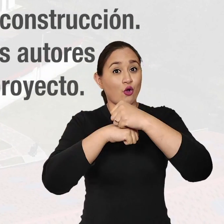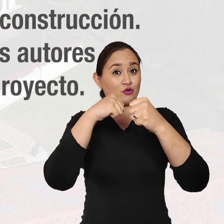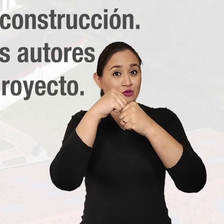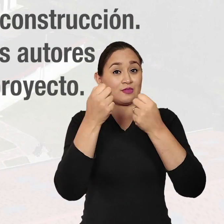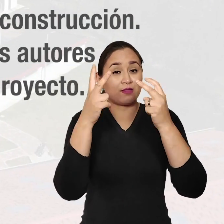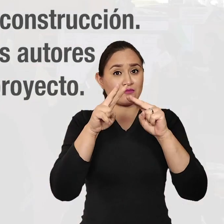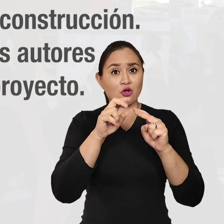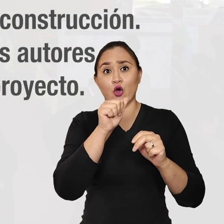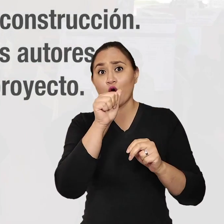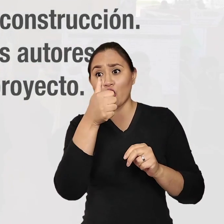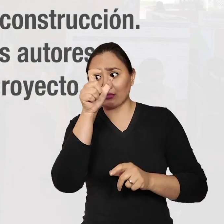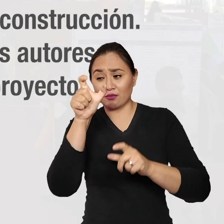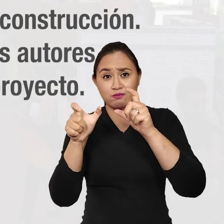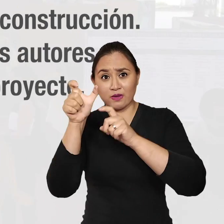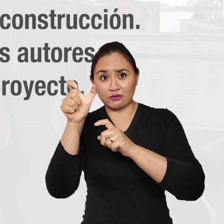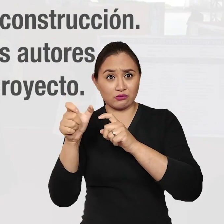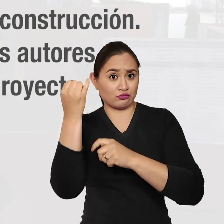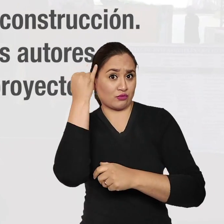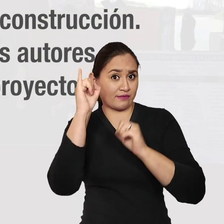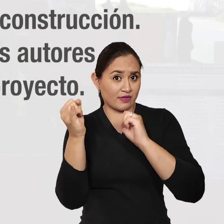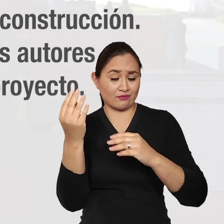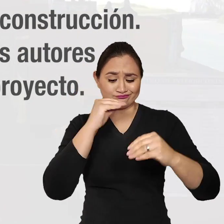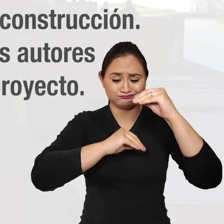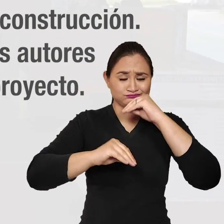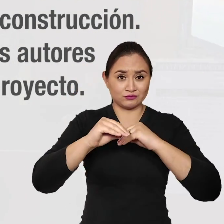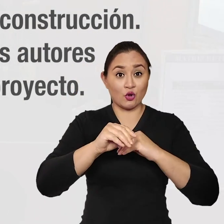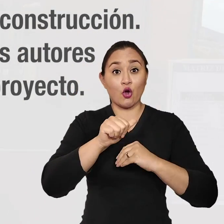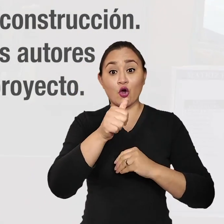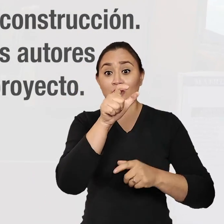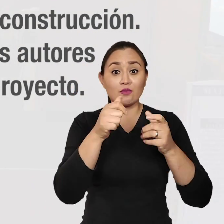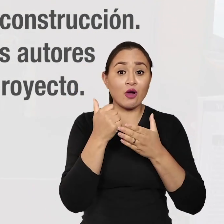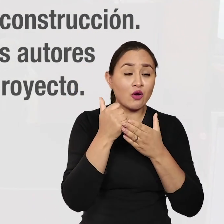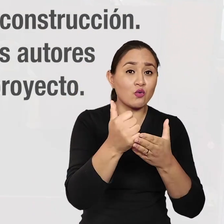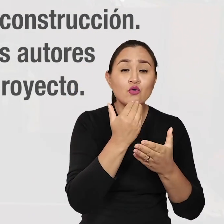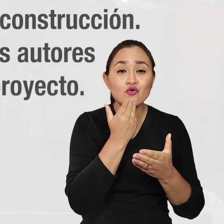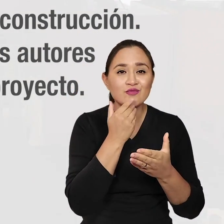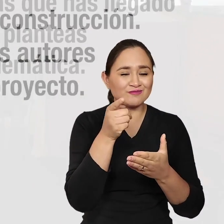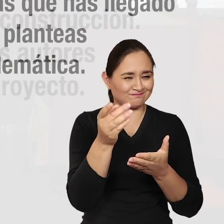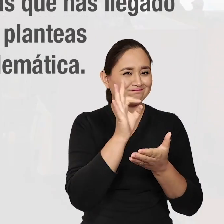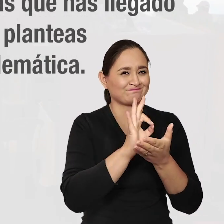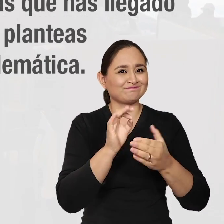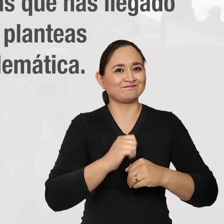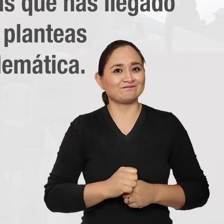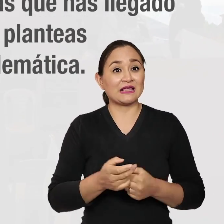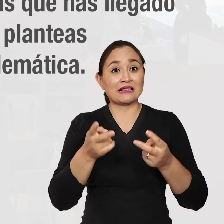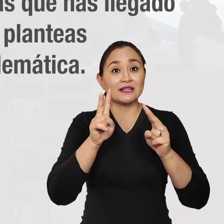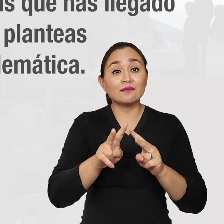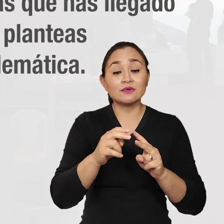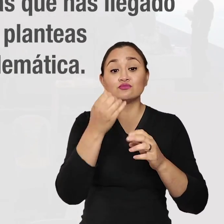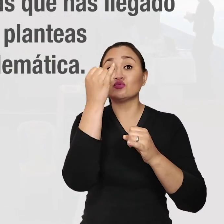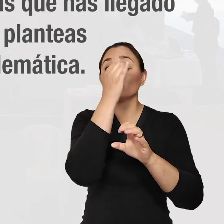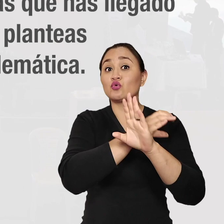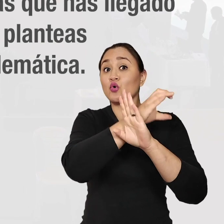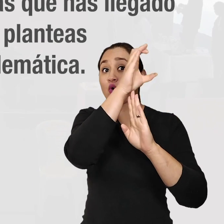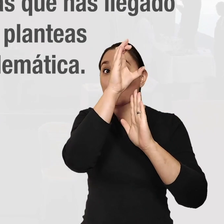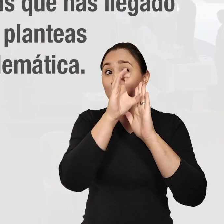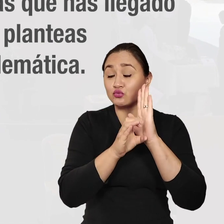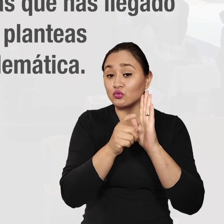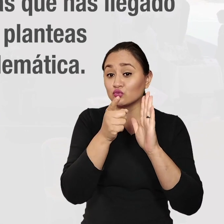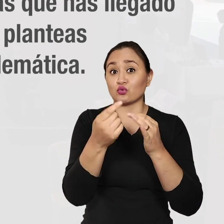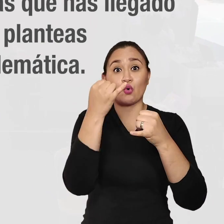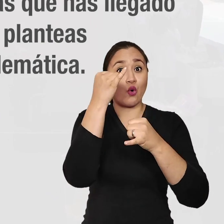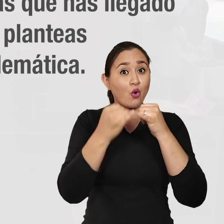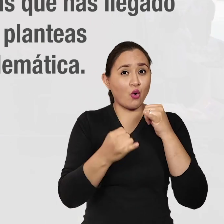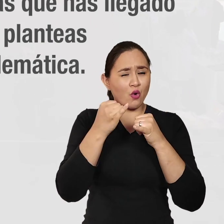construcción. Incluye los aportes de otros autores y a quienes beneficia tu proyecto. Señala también las conclusiones a las